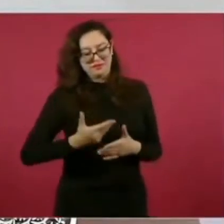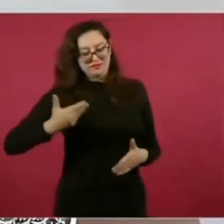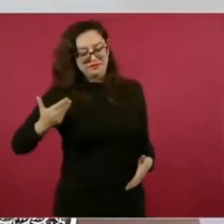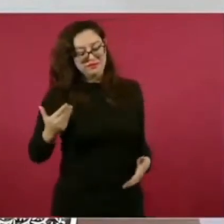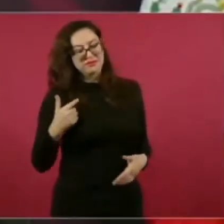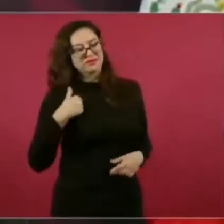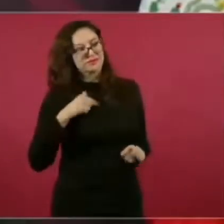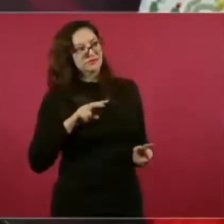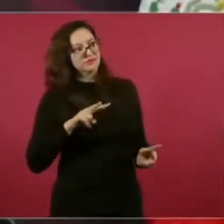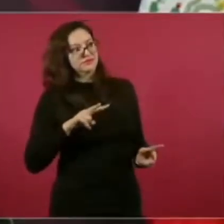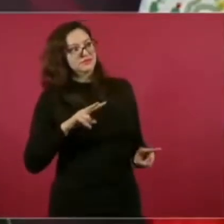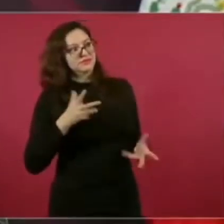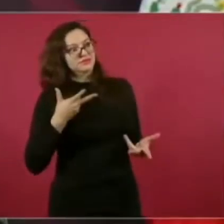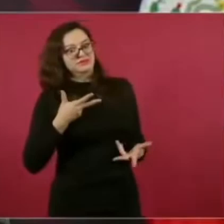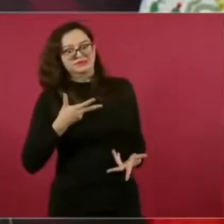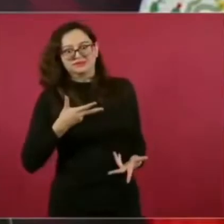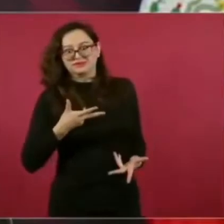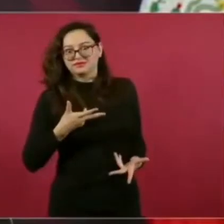pero